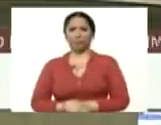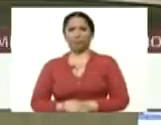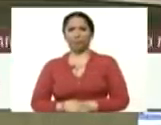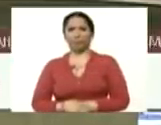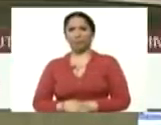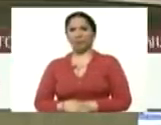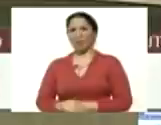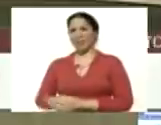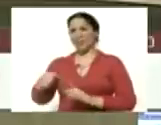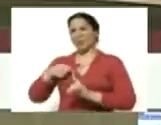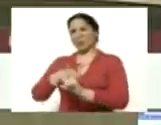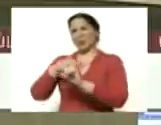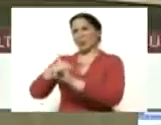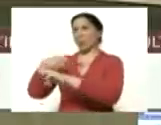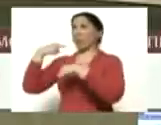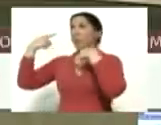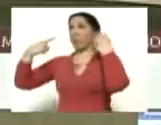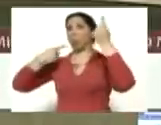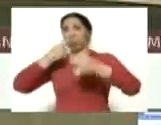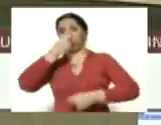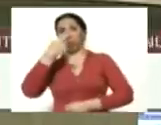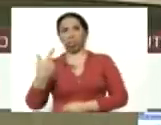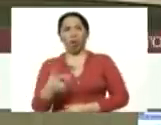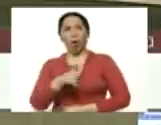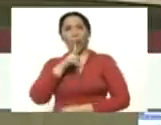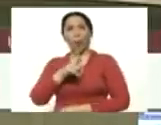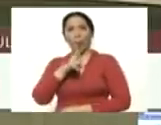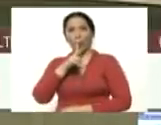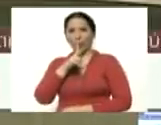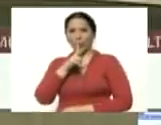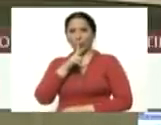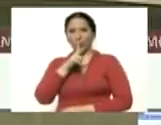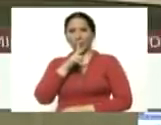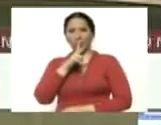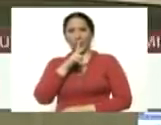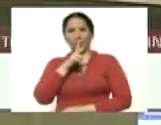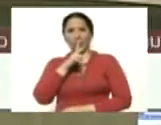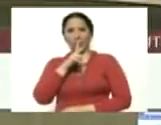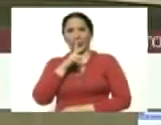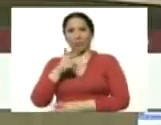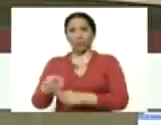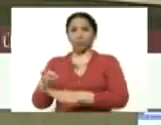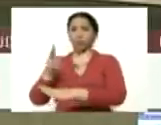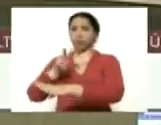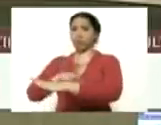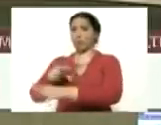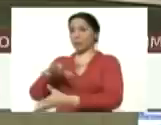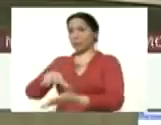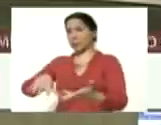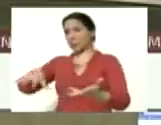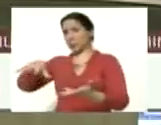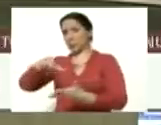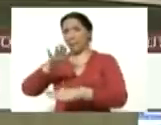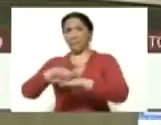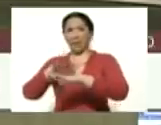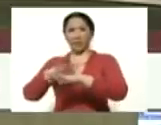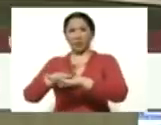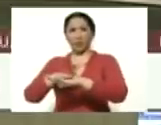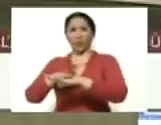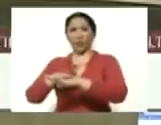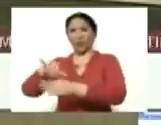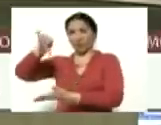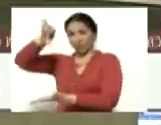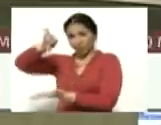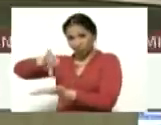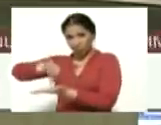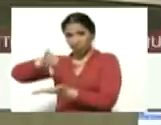soslayar y hacerse el loco con la terrible, horrible tragedia, situación que se presentó sobre todo en Guayaquil, con